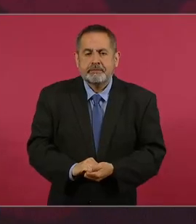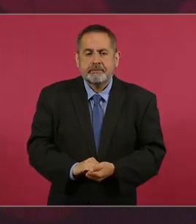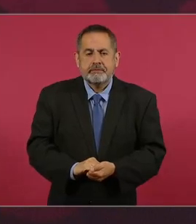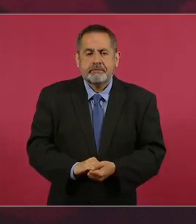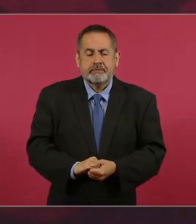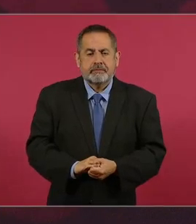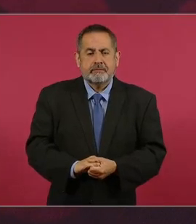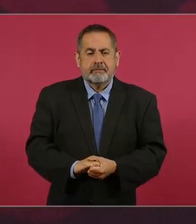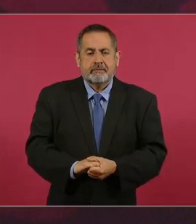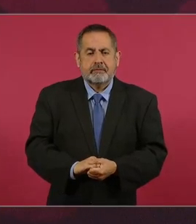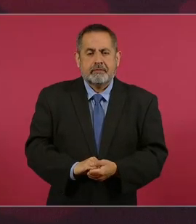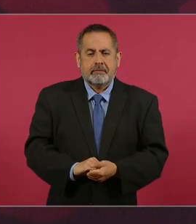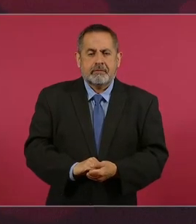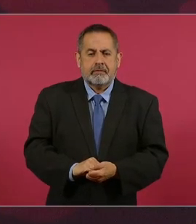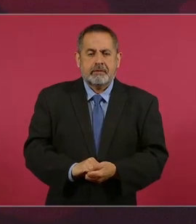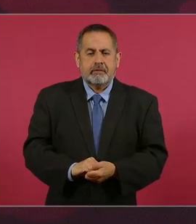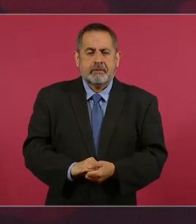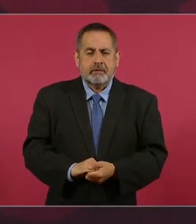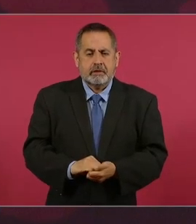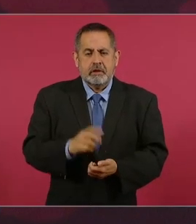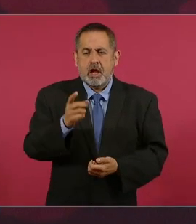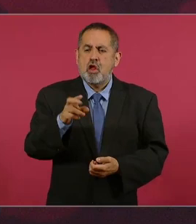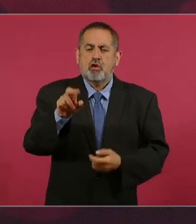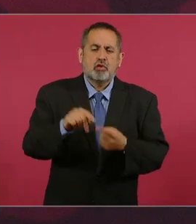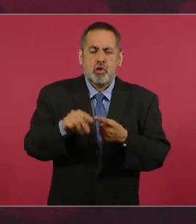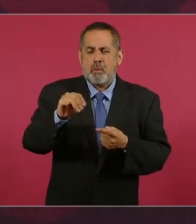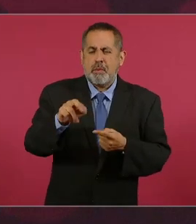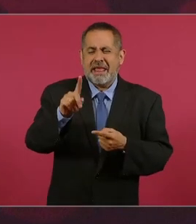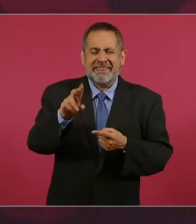a el doctor Marri,